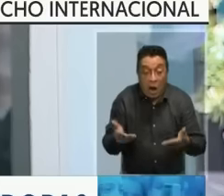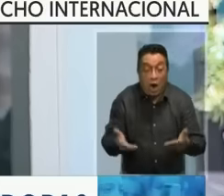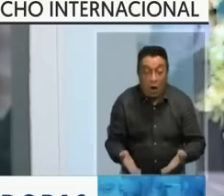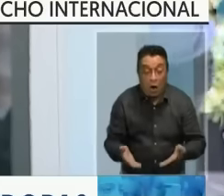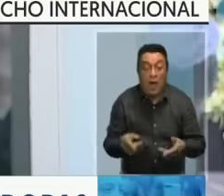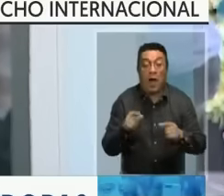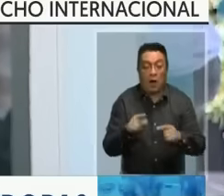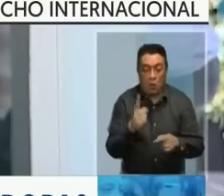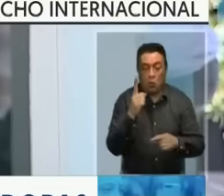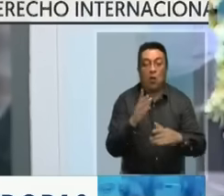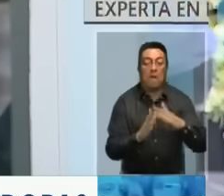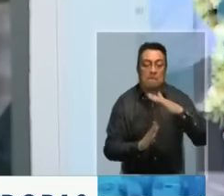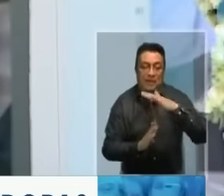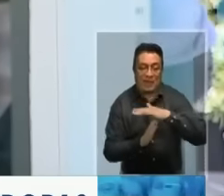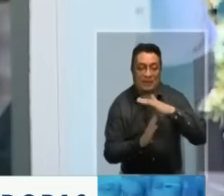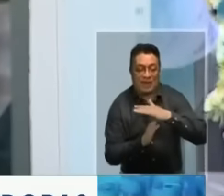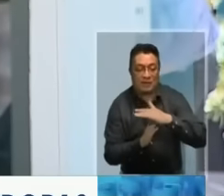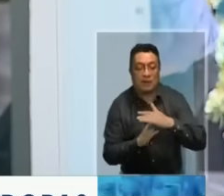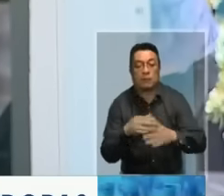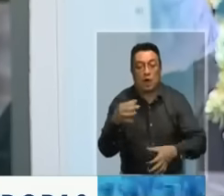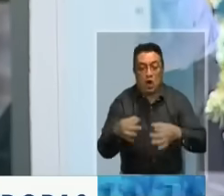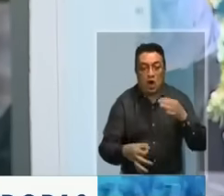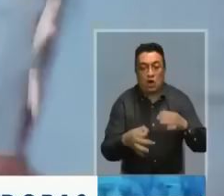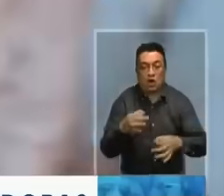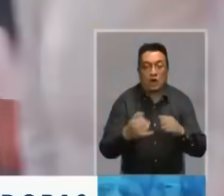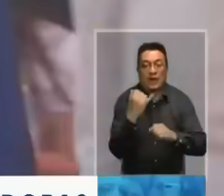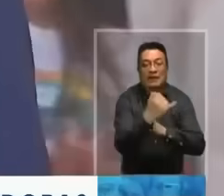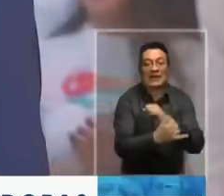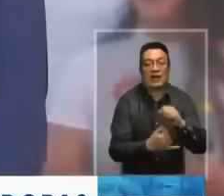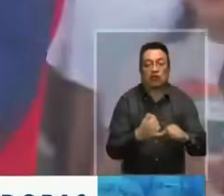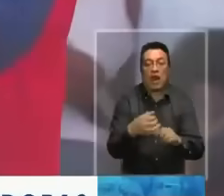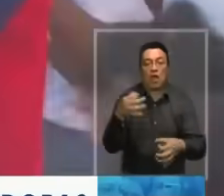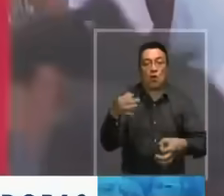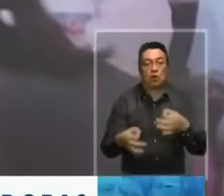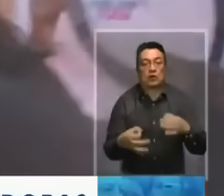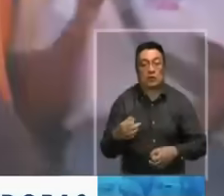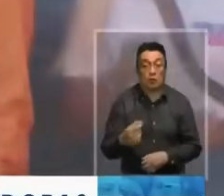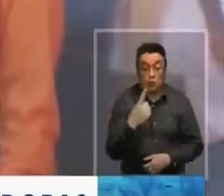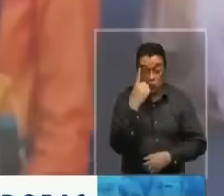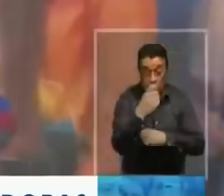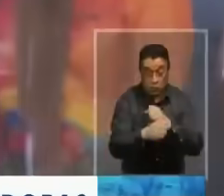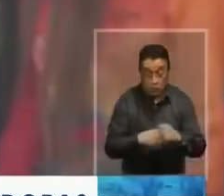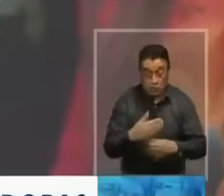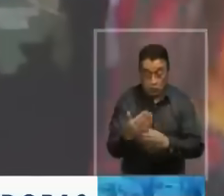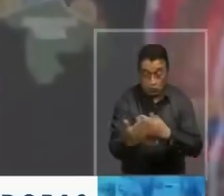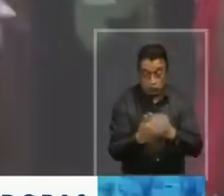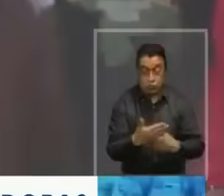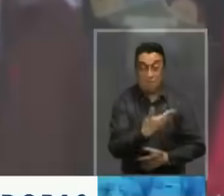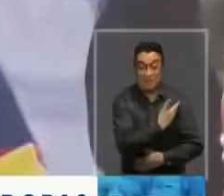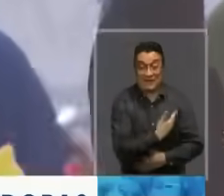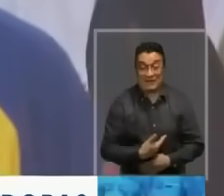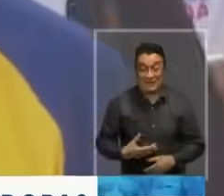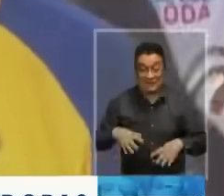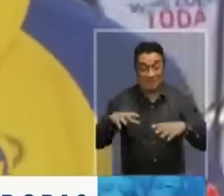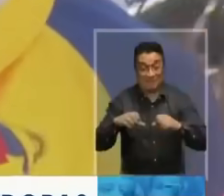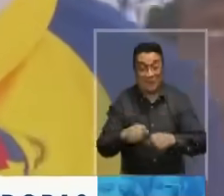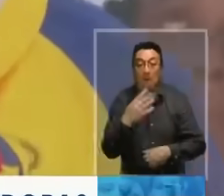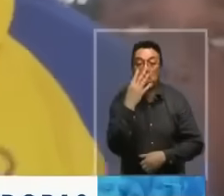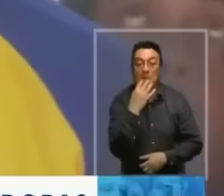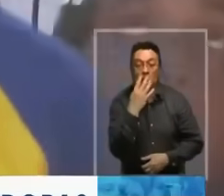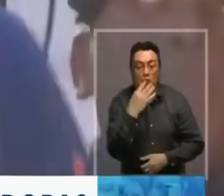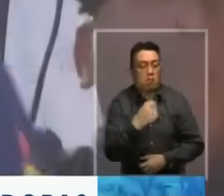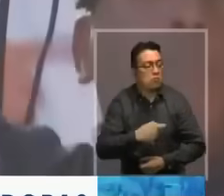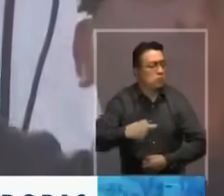caso pendiente ante la Corte Internacional de Justicia a un año de las elecciones presidenciales maduro se muestra